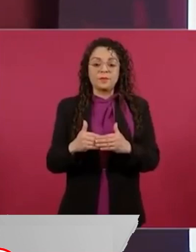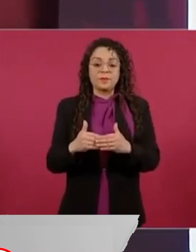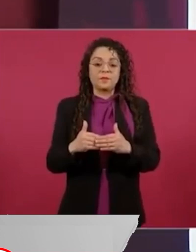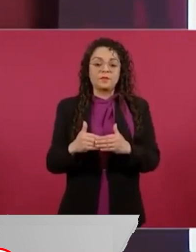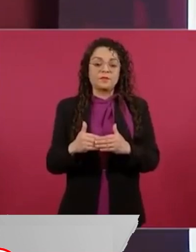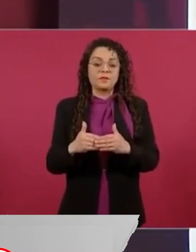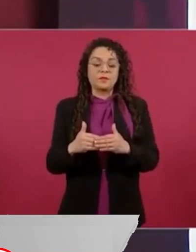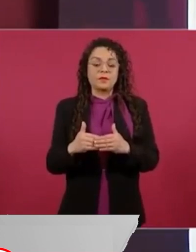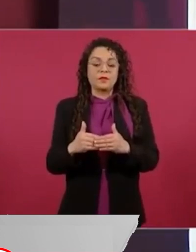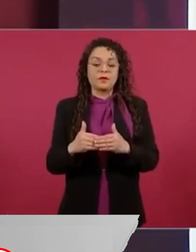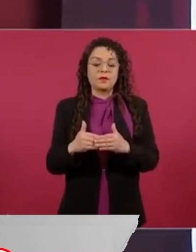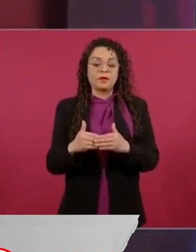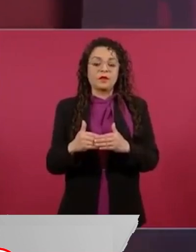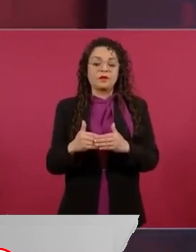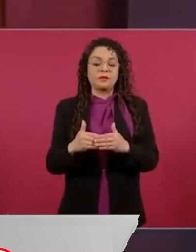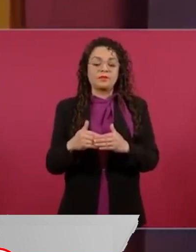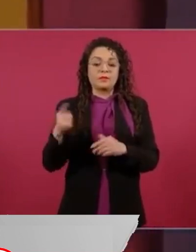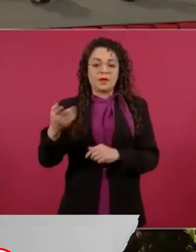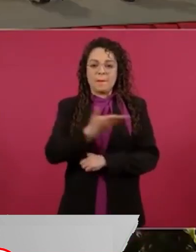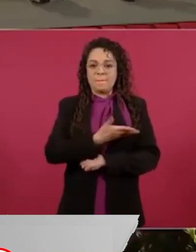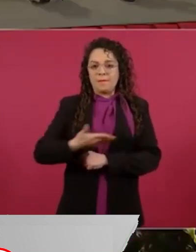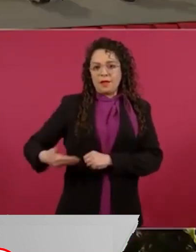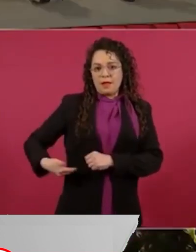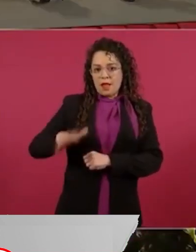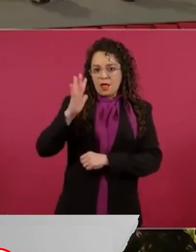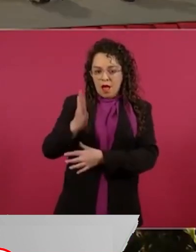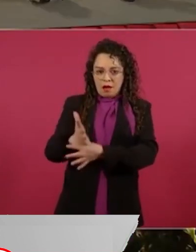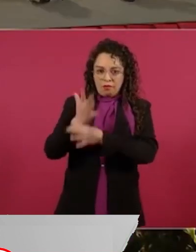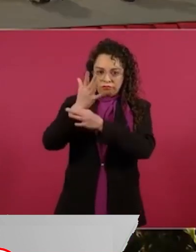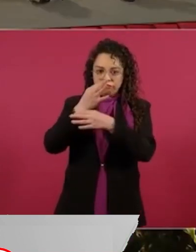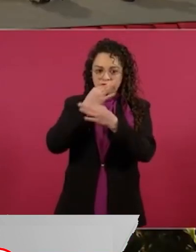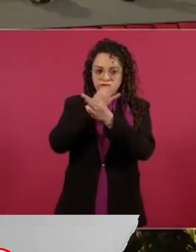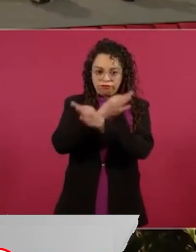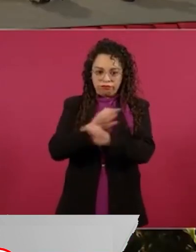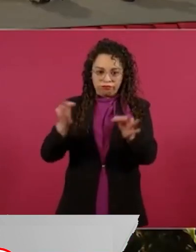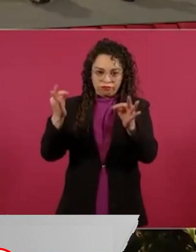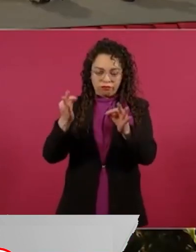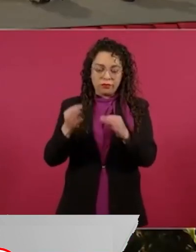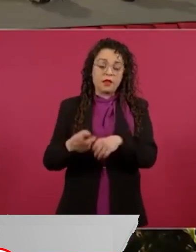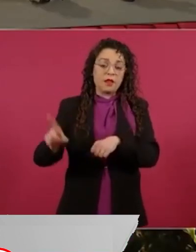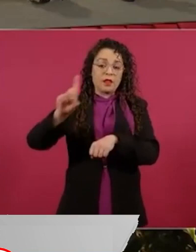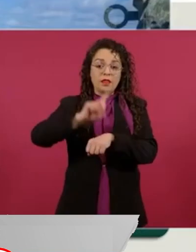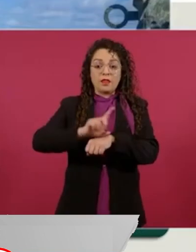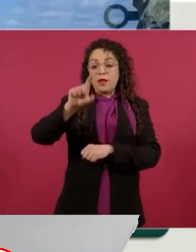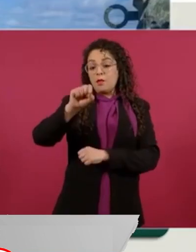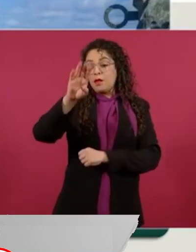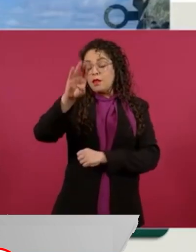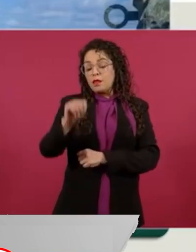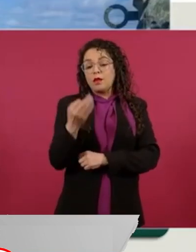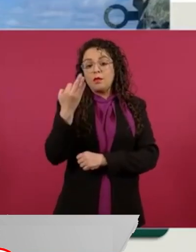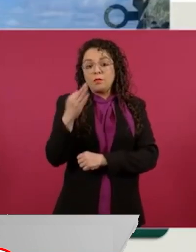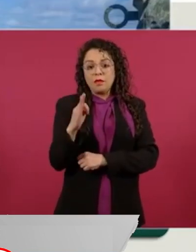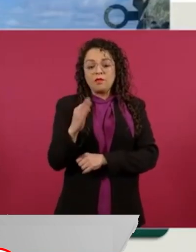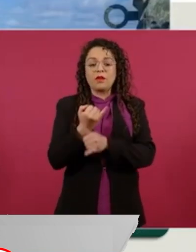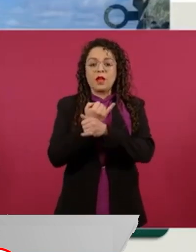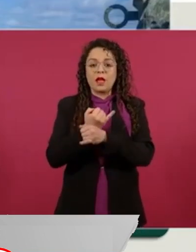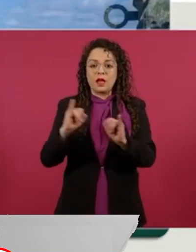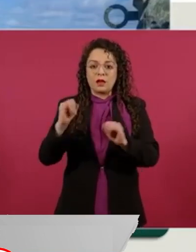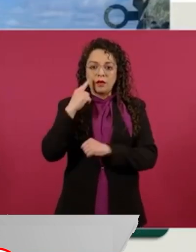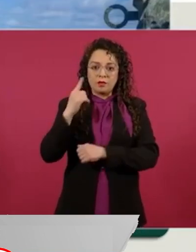como ya lo ha anunciado el señor presidente de la República, el día 29 de febrero vamos a inaugurar